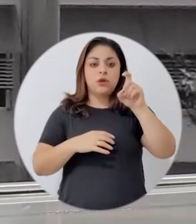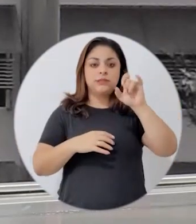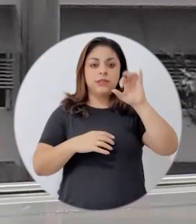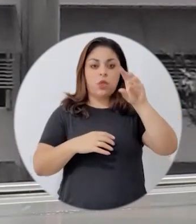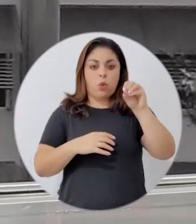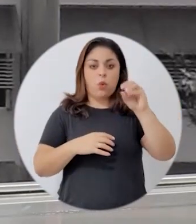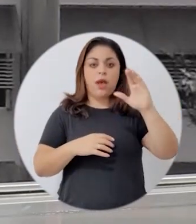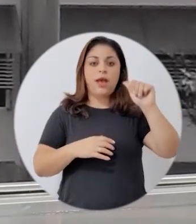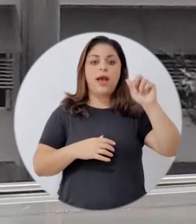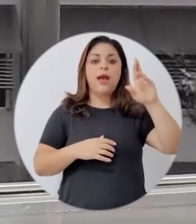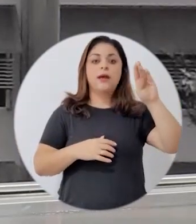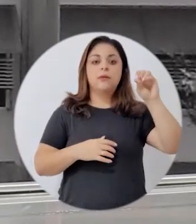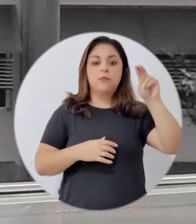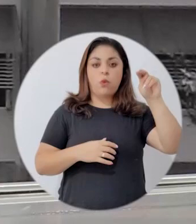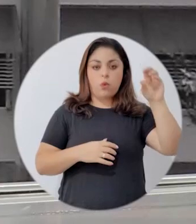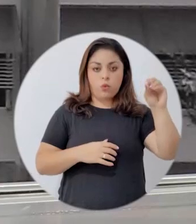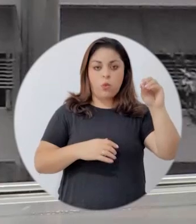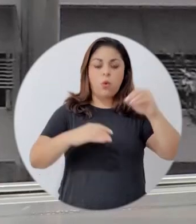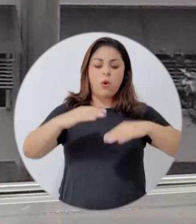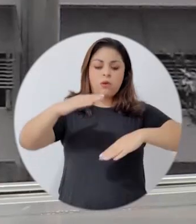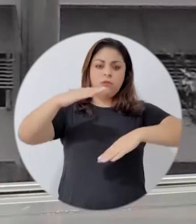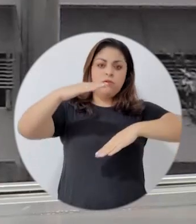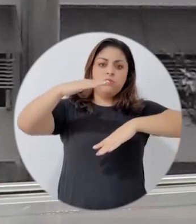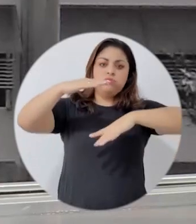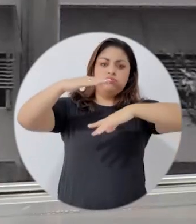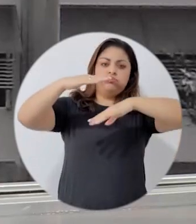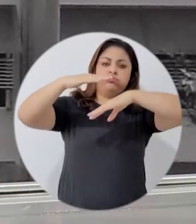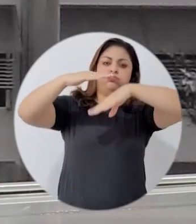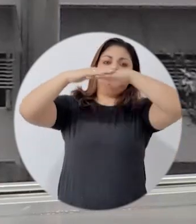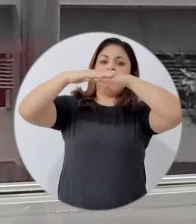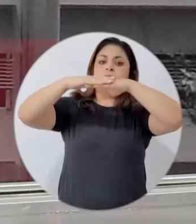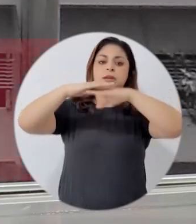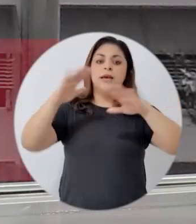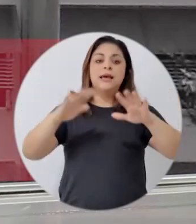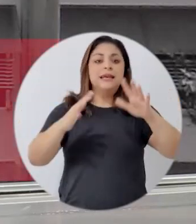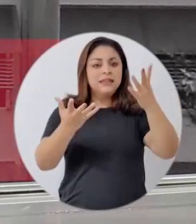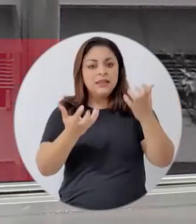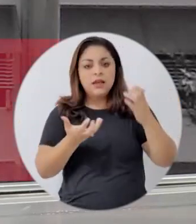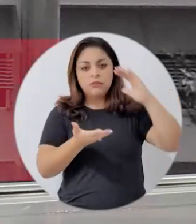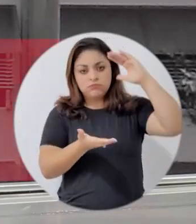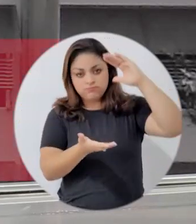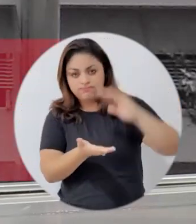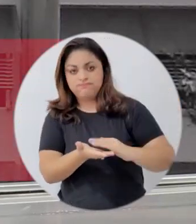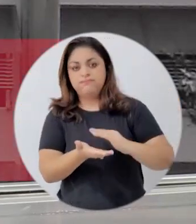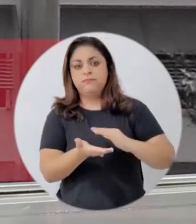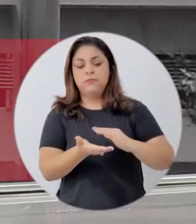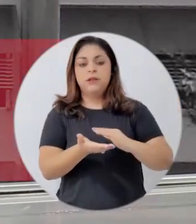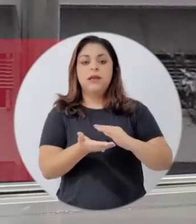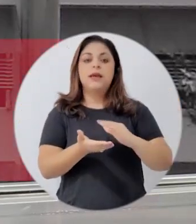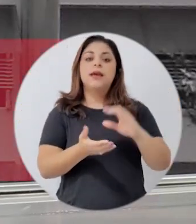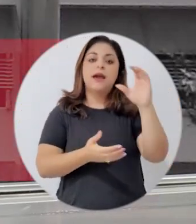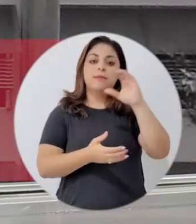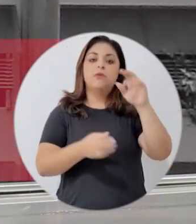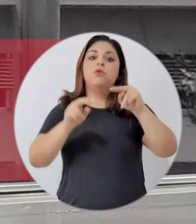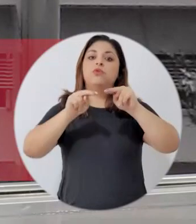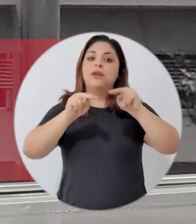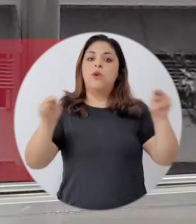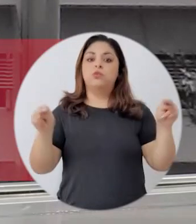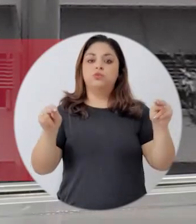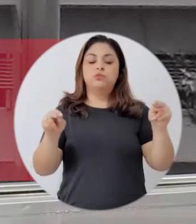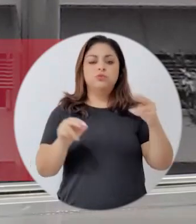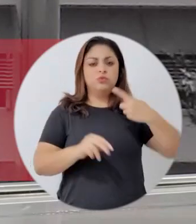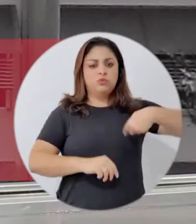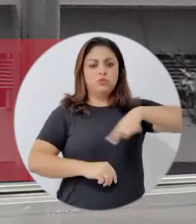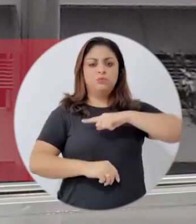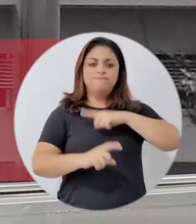objetivo nacional, queremos reducir nuestras emisiones, queremos ser como país carbono neutro, ¿verdad? Este es un gran objetivo